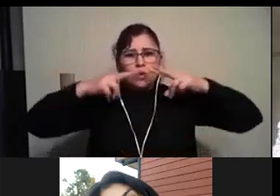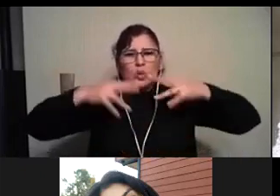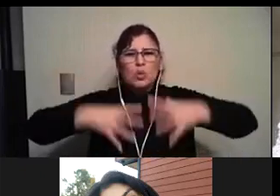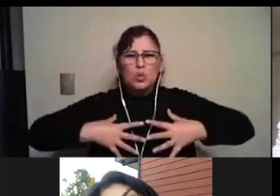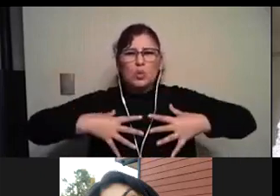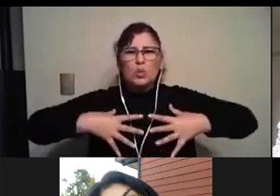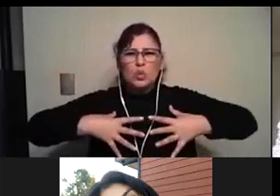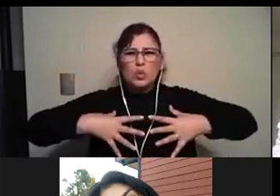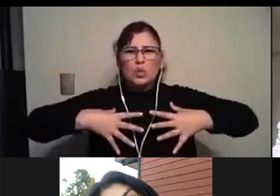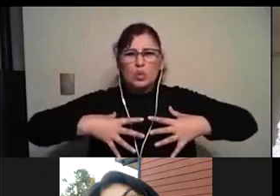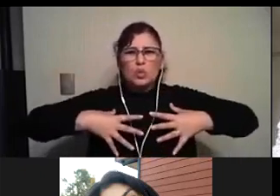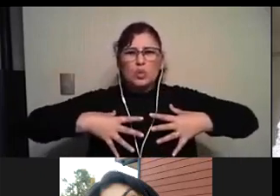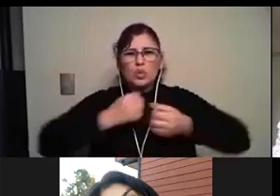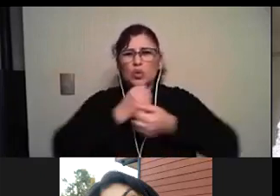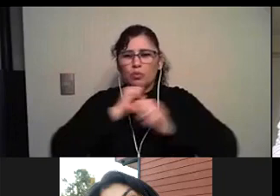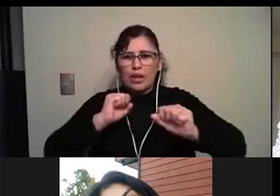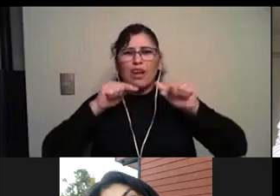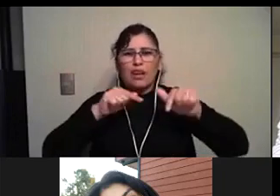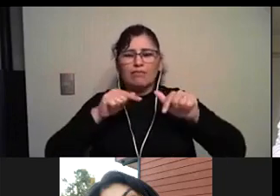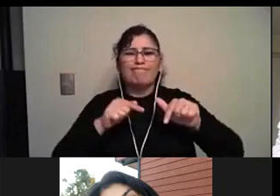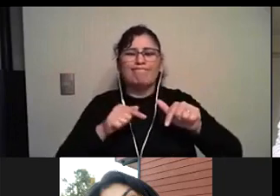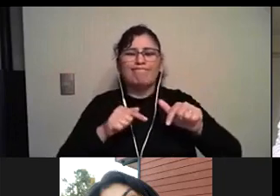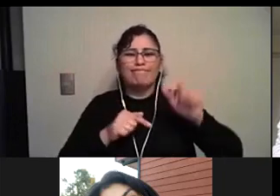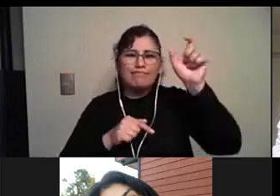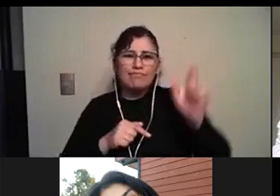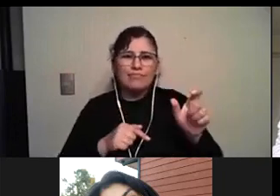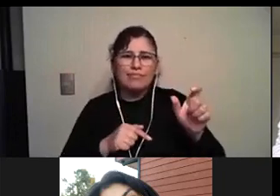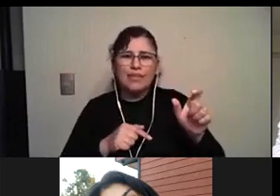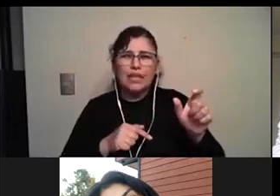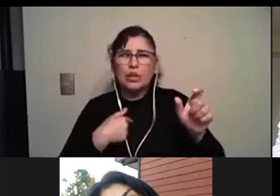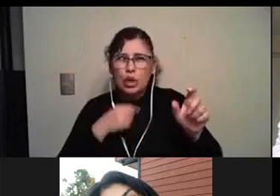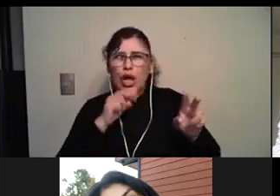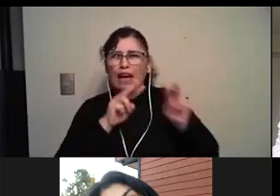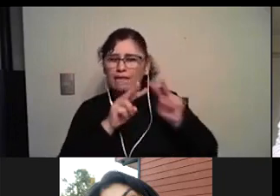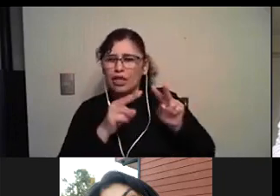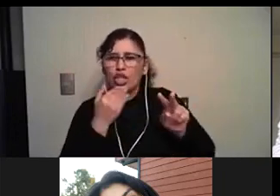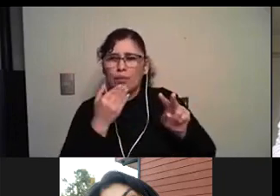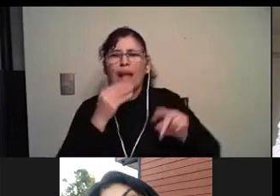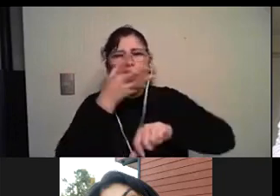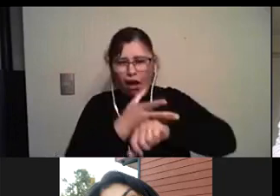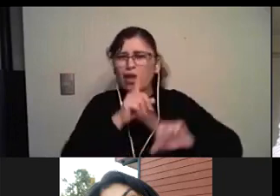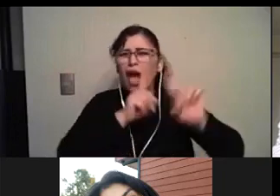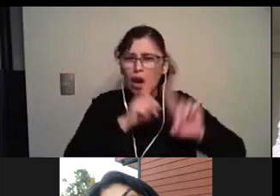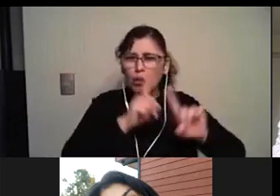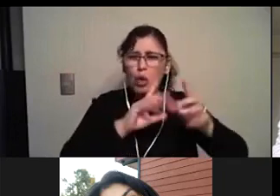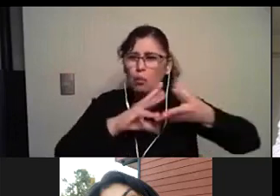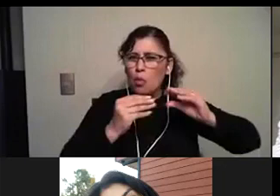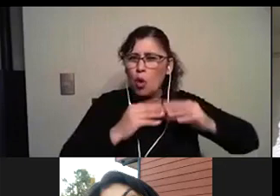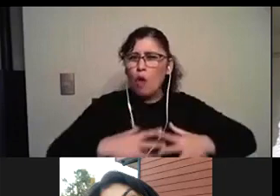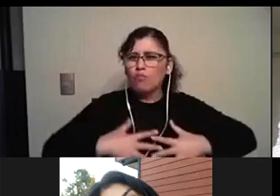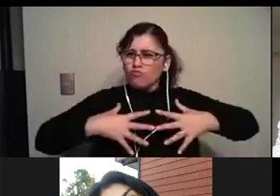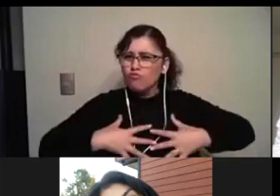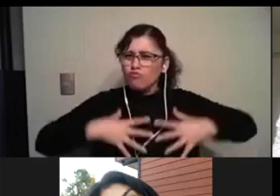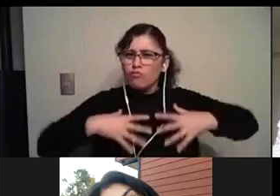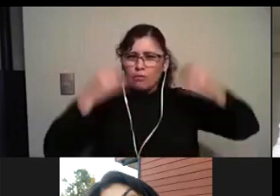así es. Sí, y creo que he visto algunas veces que se hacen ejercicios para la musculatura respiratoria, es como